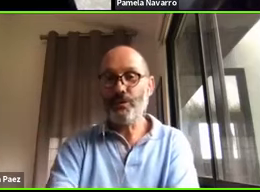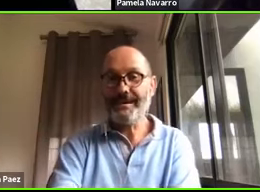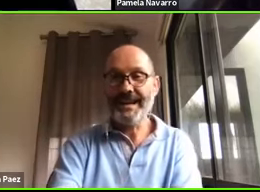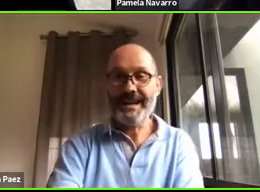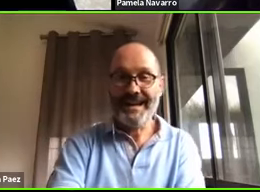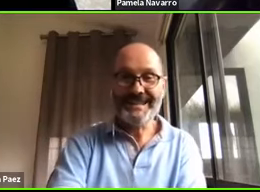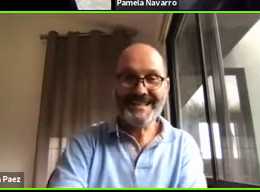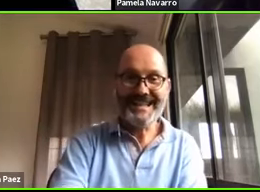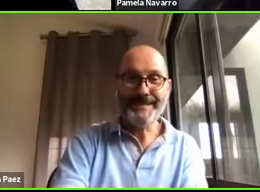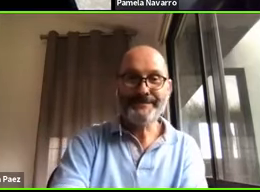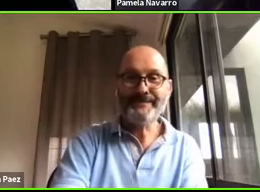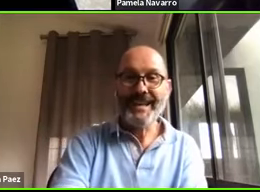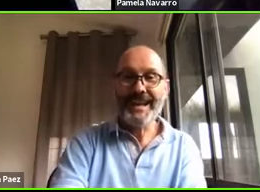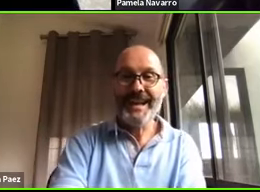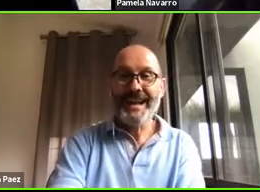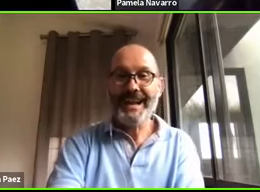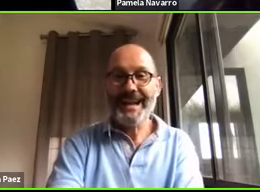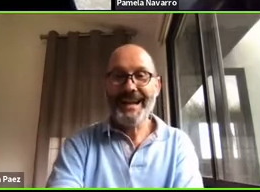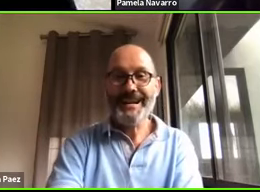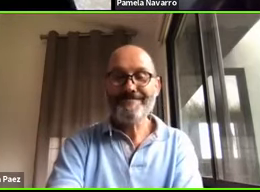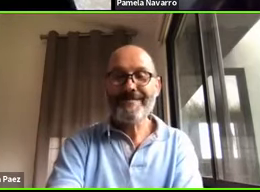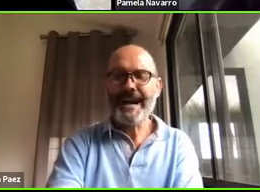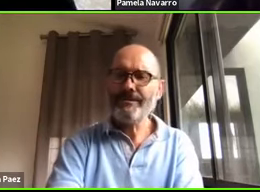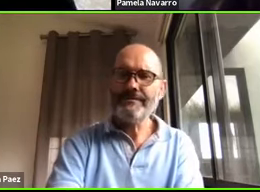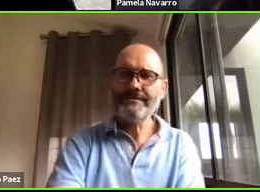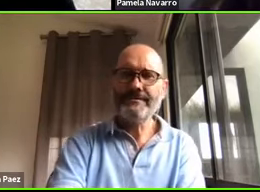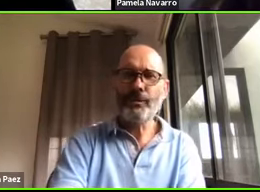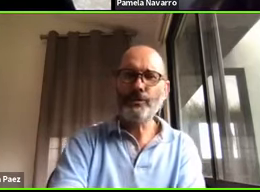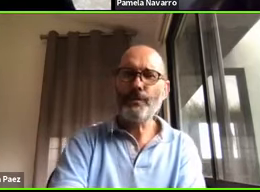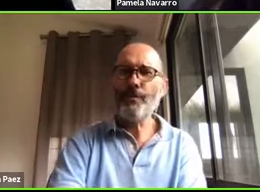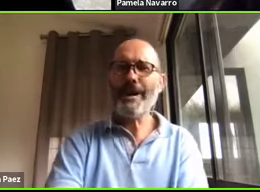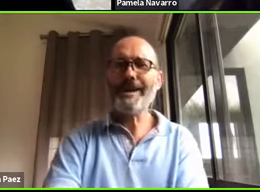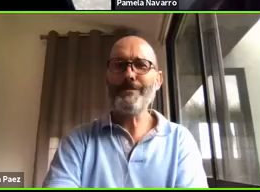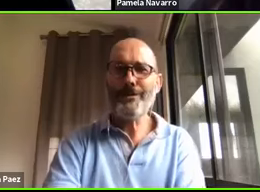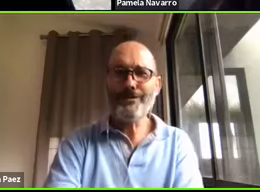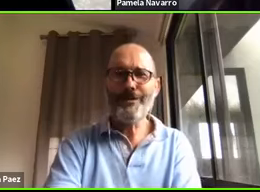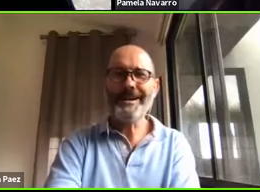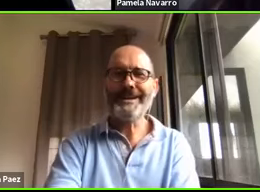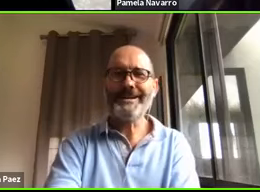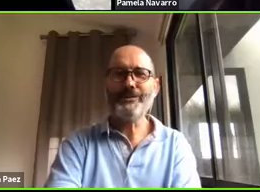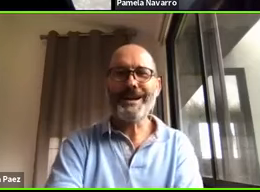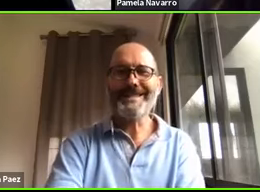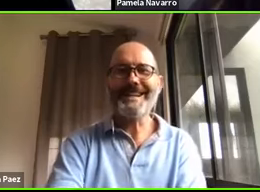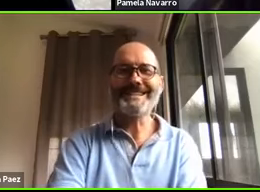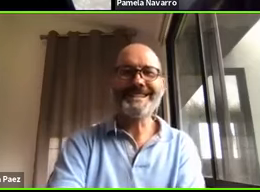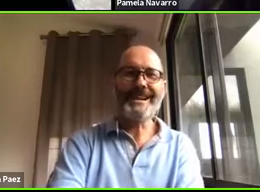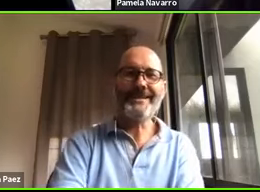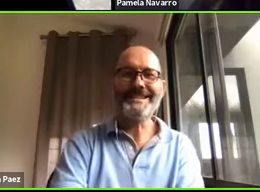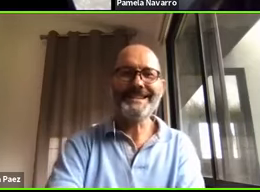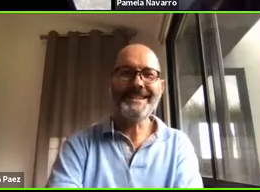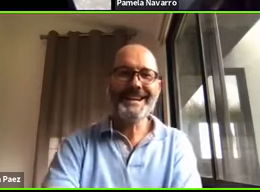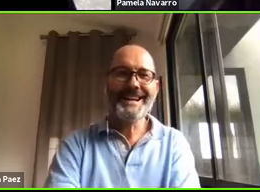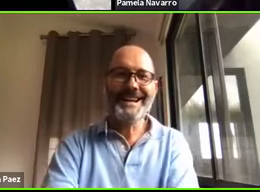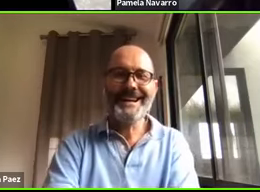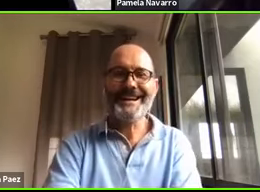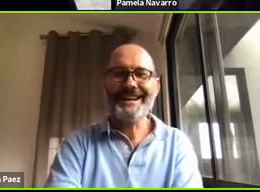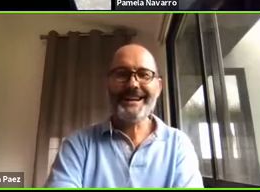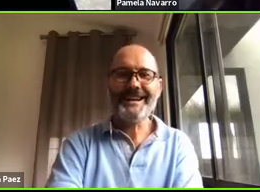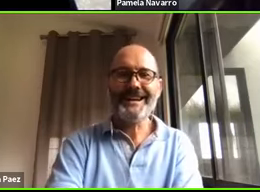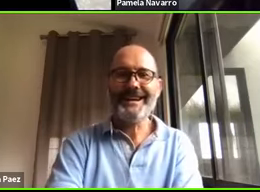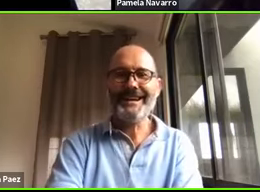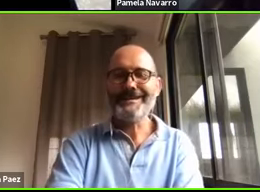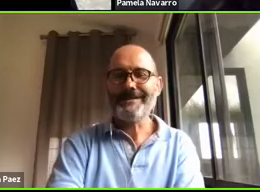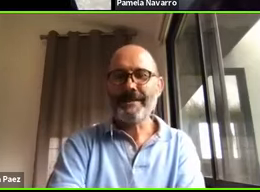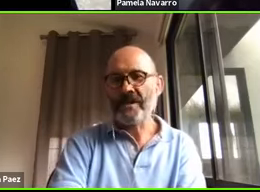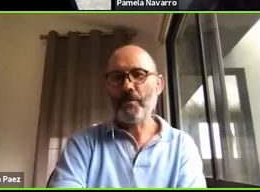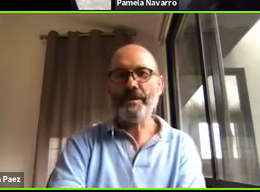largo del cine hay un otro proverbio durante las entrevistas que